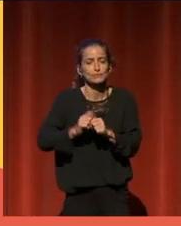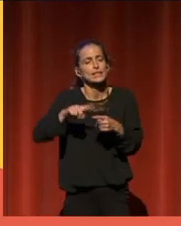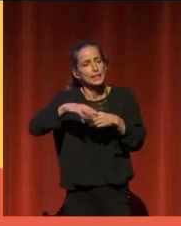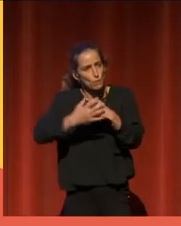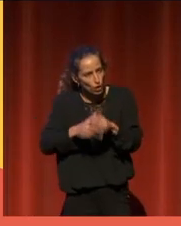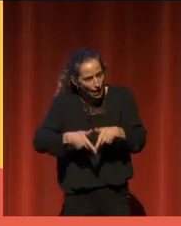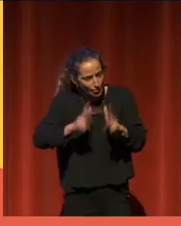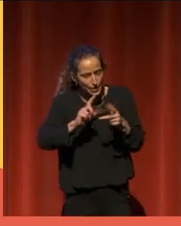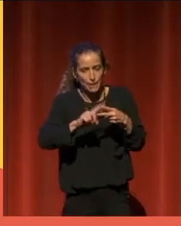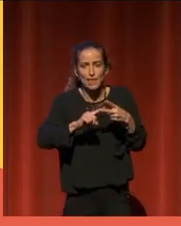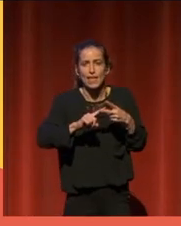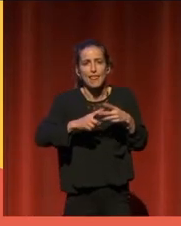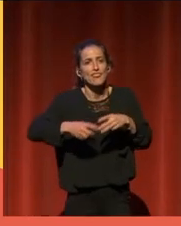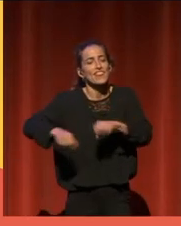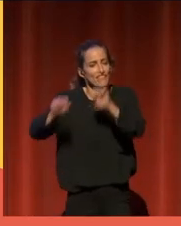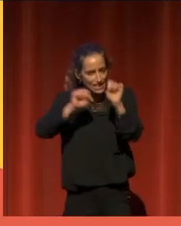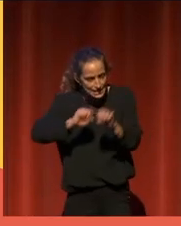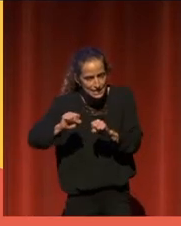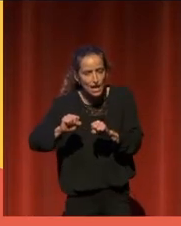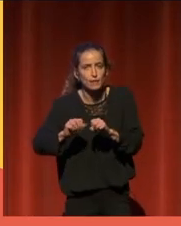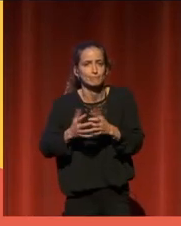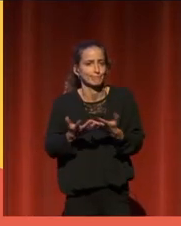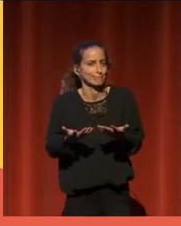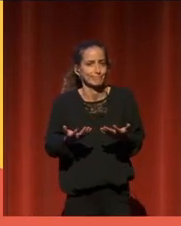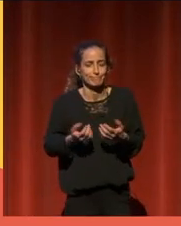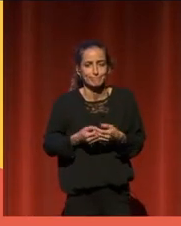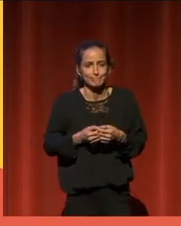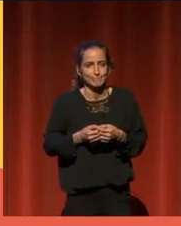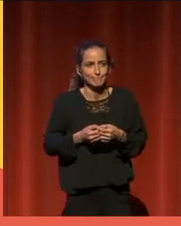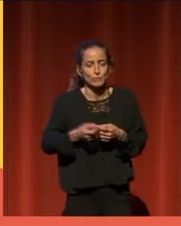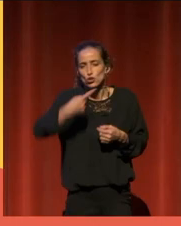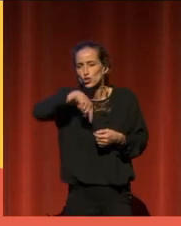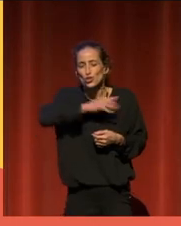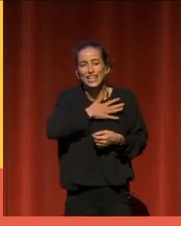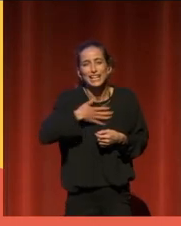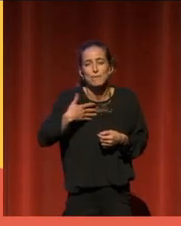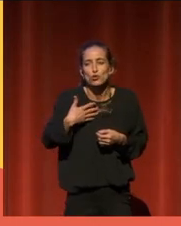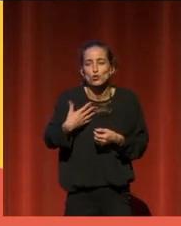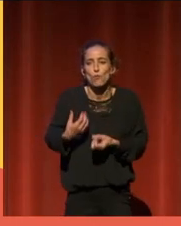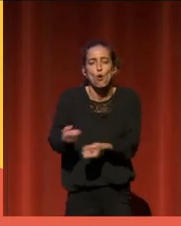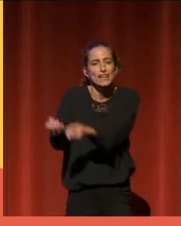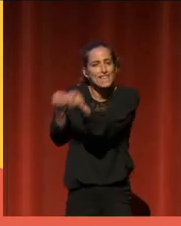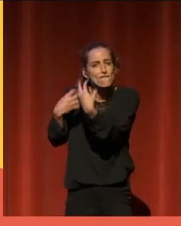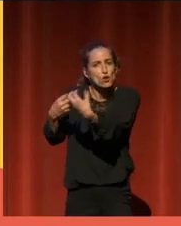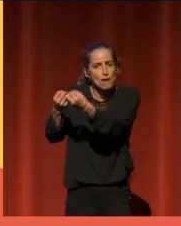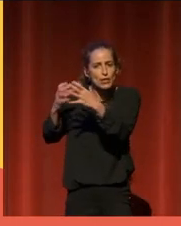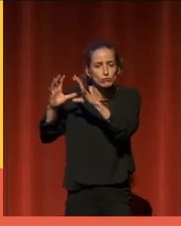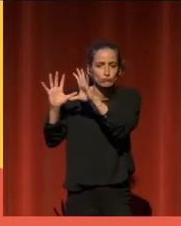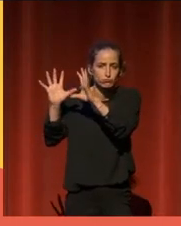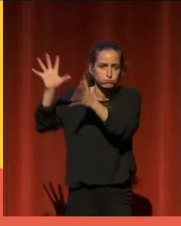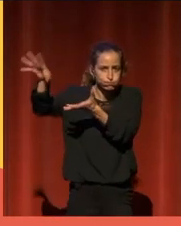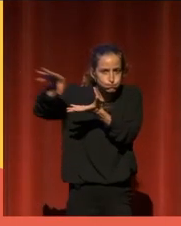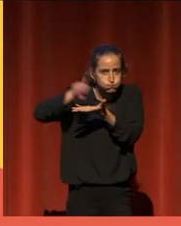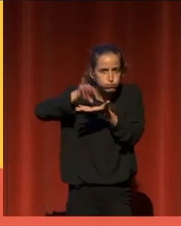y también queremos ser un concentrador de información e